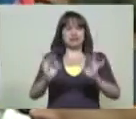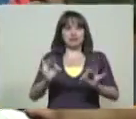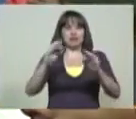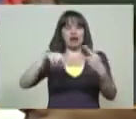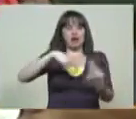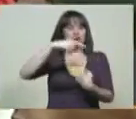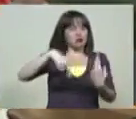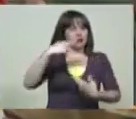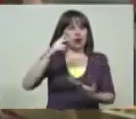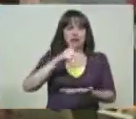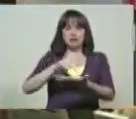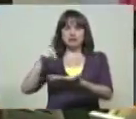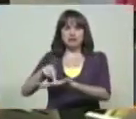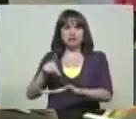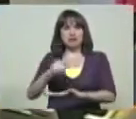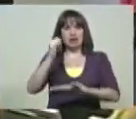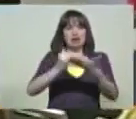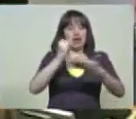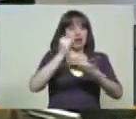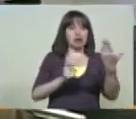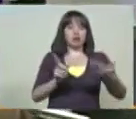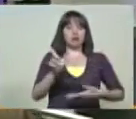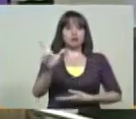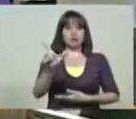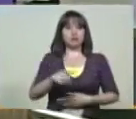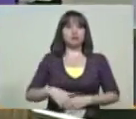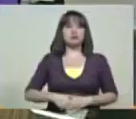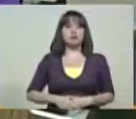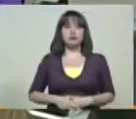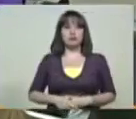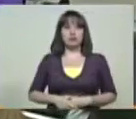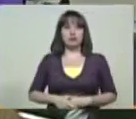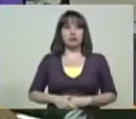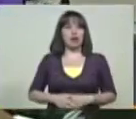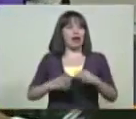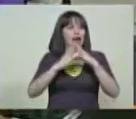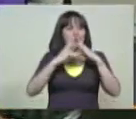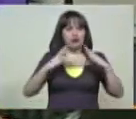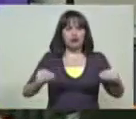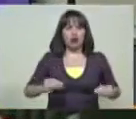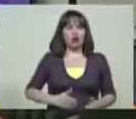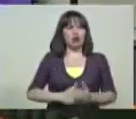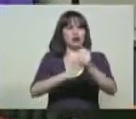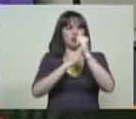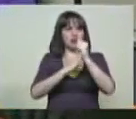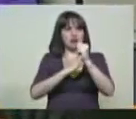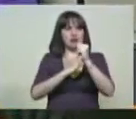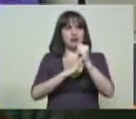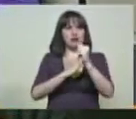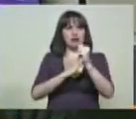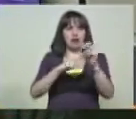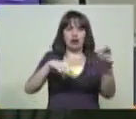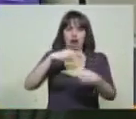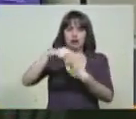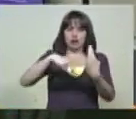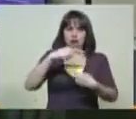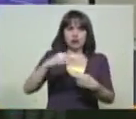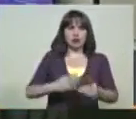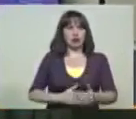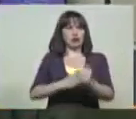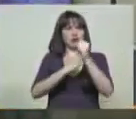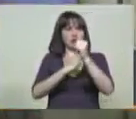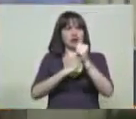todos los militantes inscritos en el carné del partido socialista unido de venezuela a todos los dirigentes a todos los líderes y